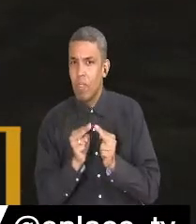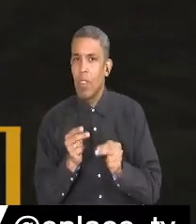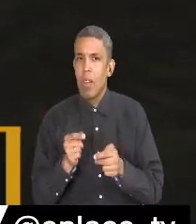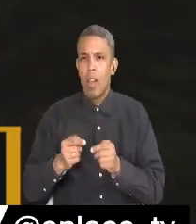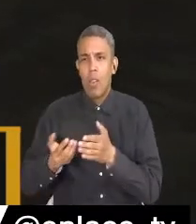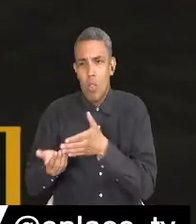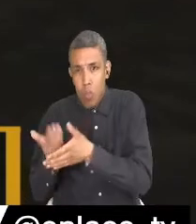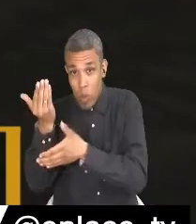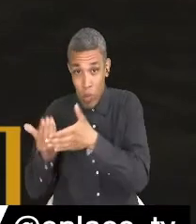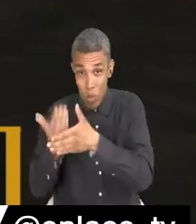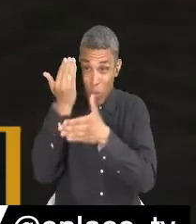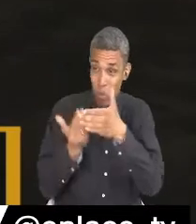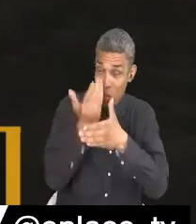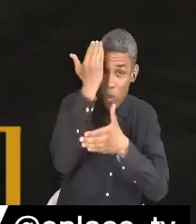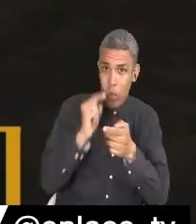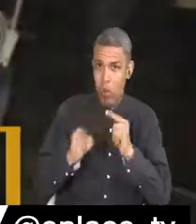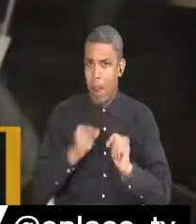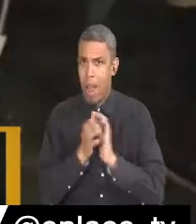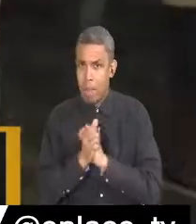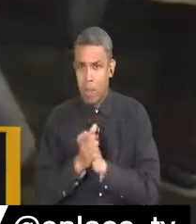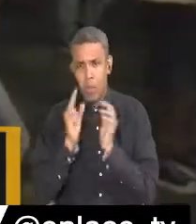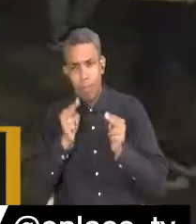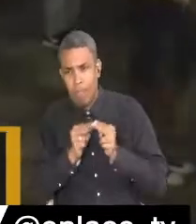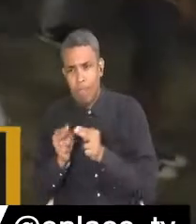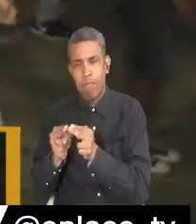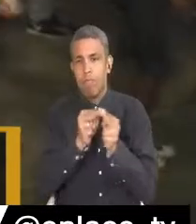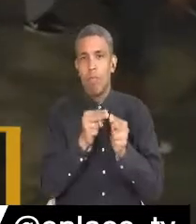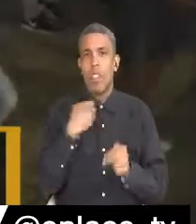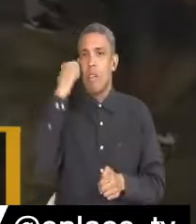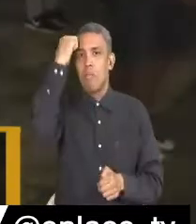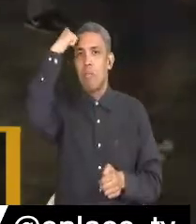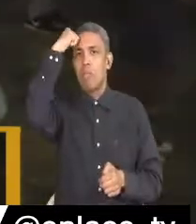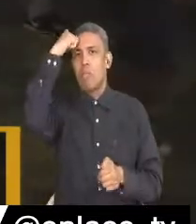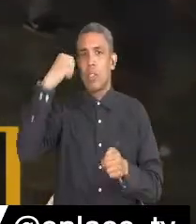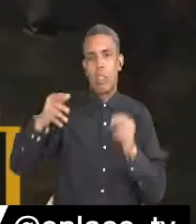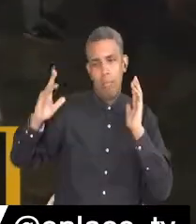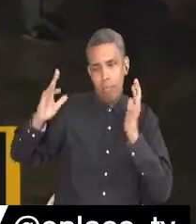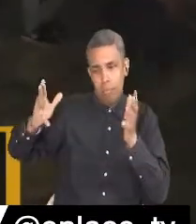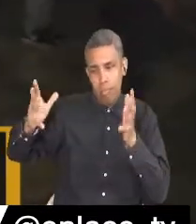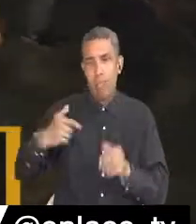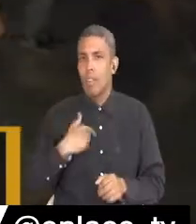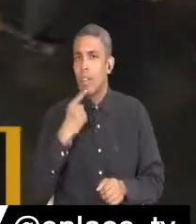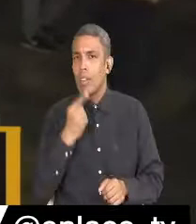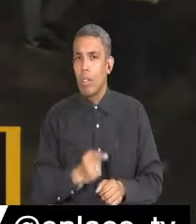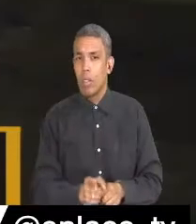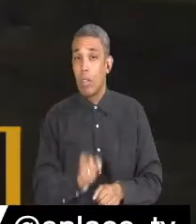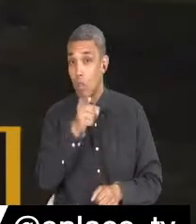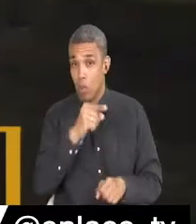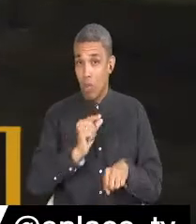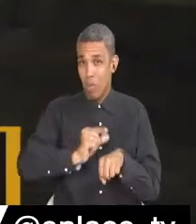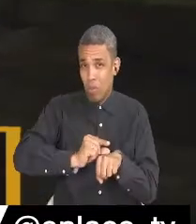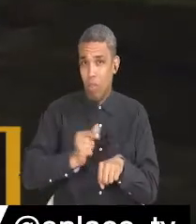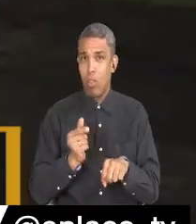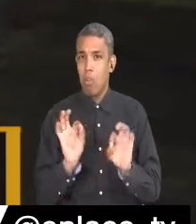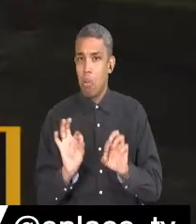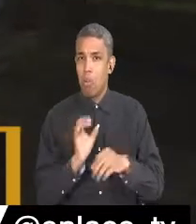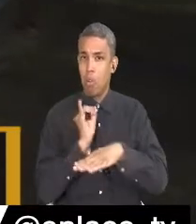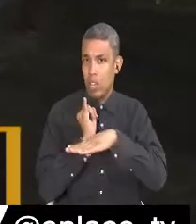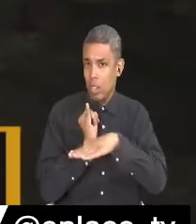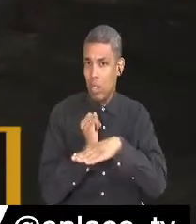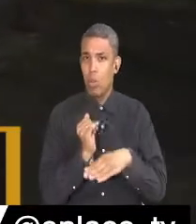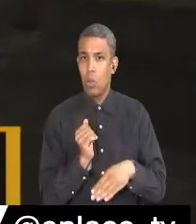si nuevo, he conocido mucho. El instructor de esta banda espera que alguna fundación, persona o ente gubernamental que